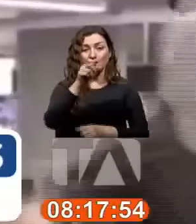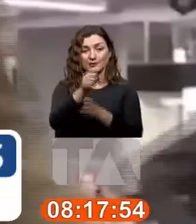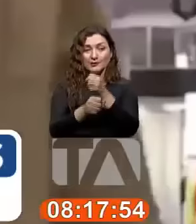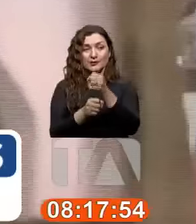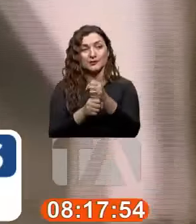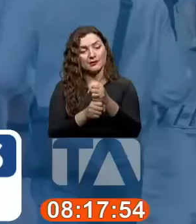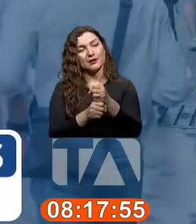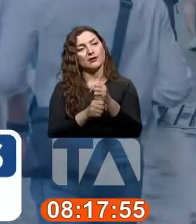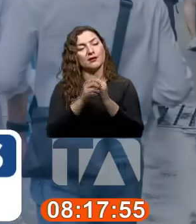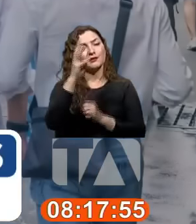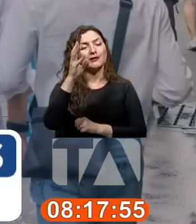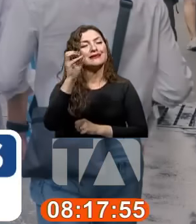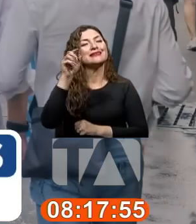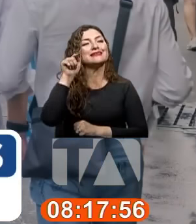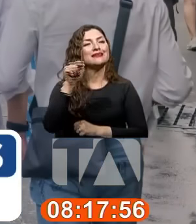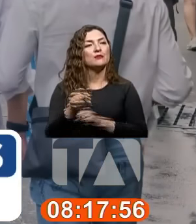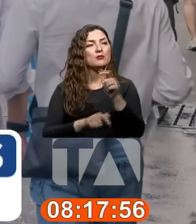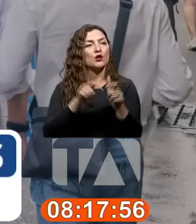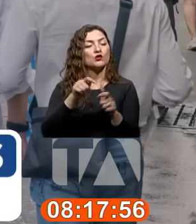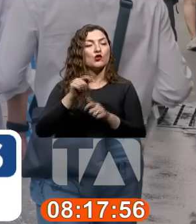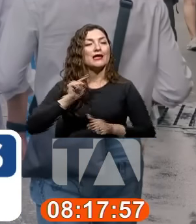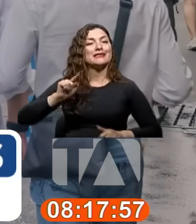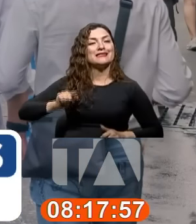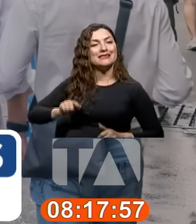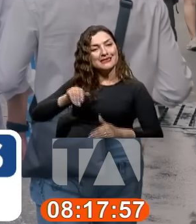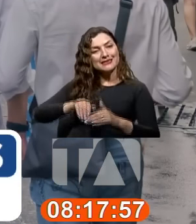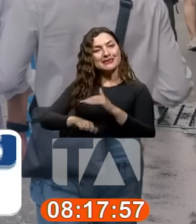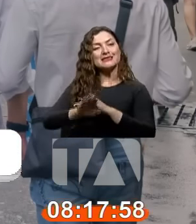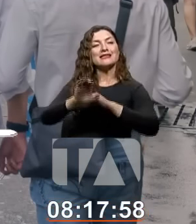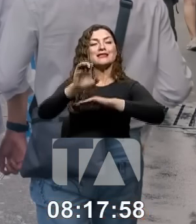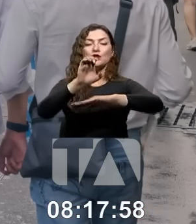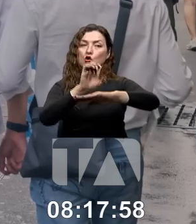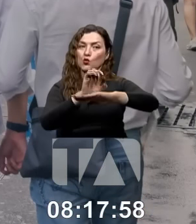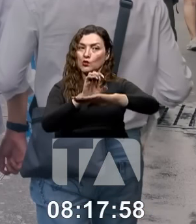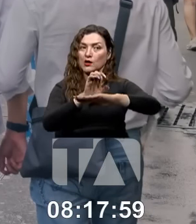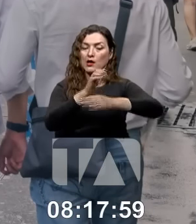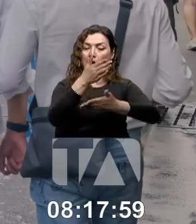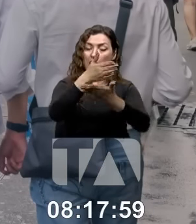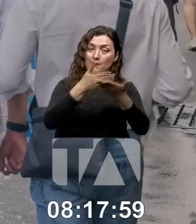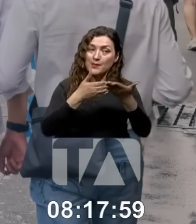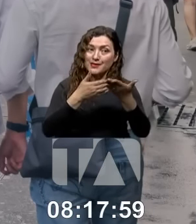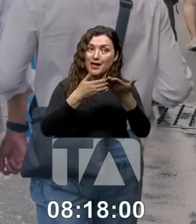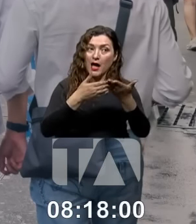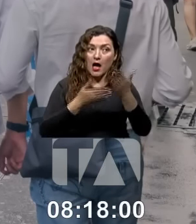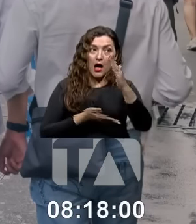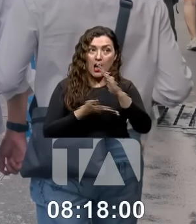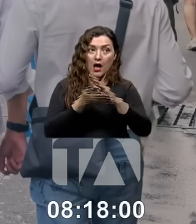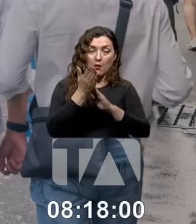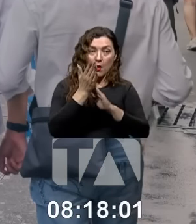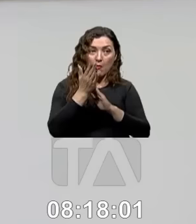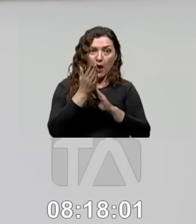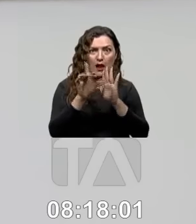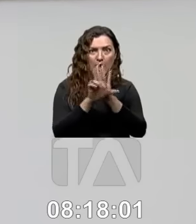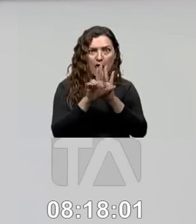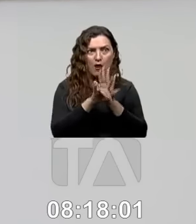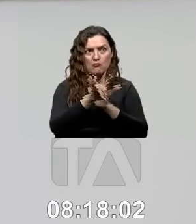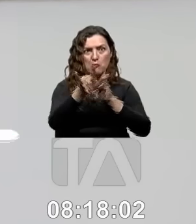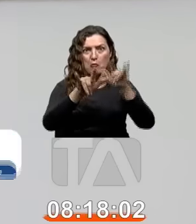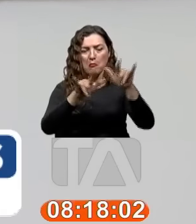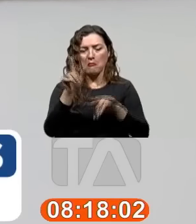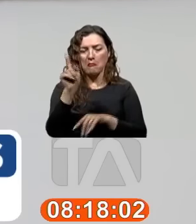año, 60.000 ciudadanos chinos ingresaron al país. Sin embargo, apenas la mitad de ellos salió por vías regulares. Así lo